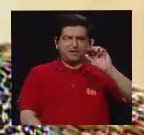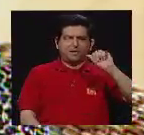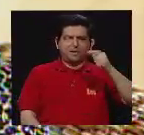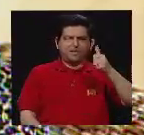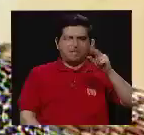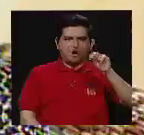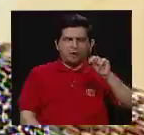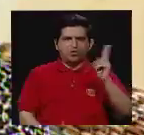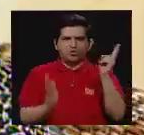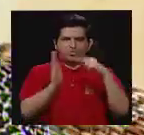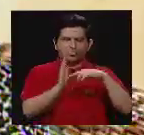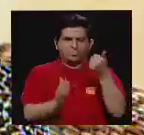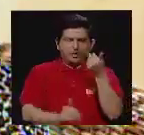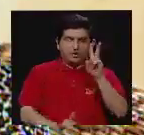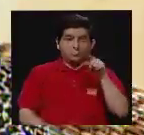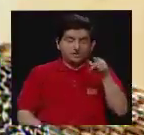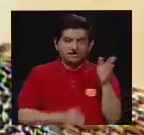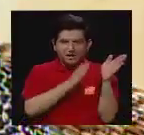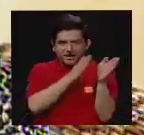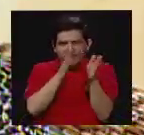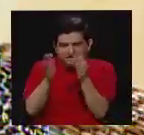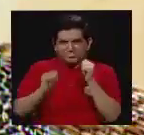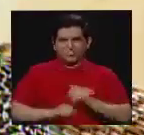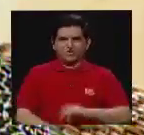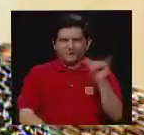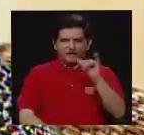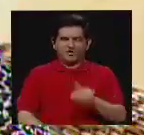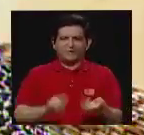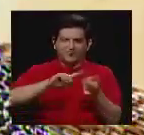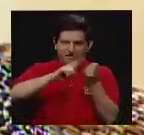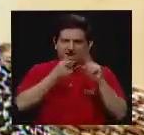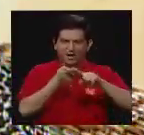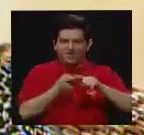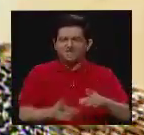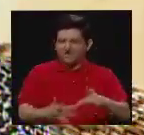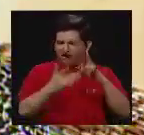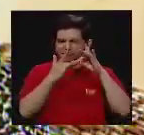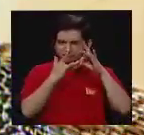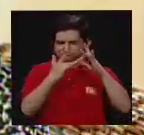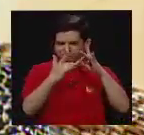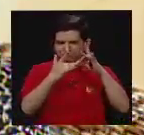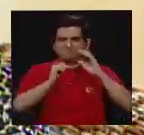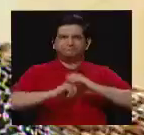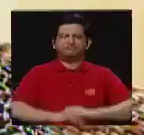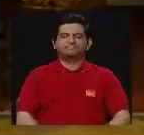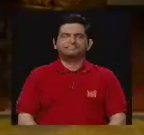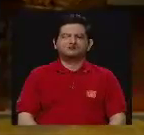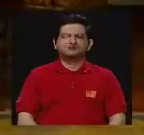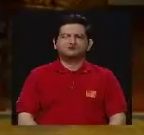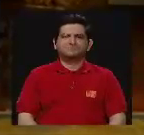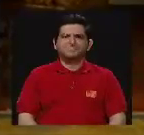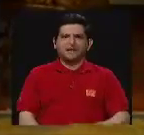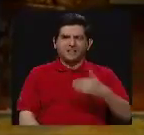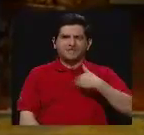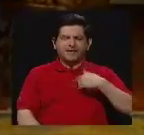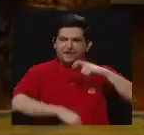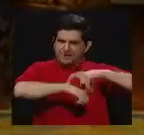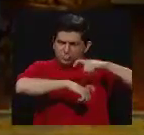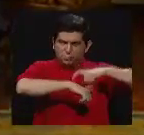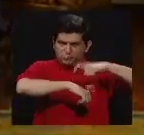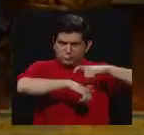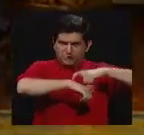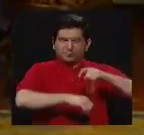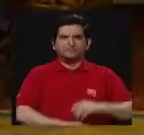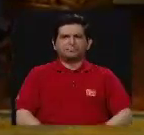Magón 2012, y en ese orden, Yadira, amiga sobre todo. Sí. Y vamos a tener